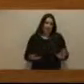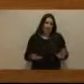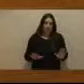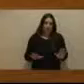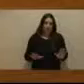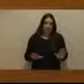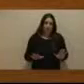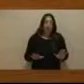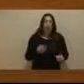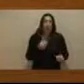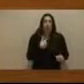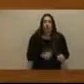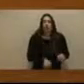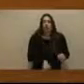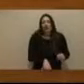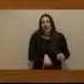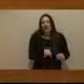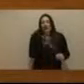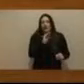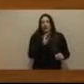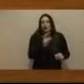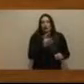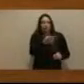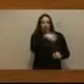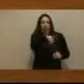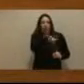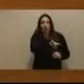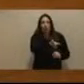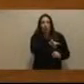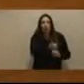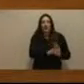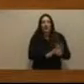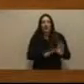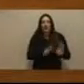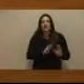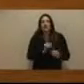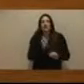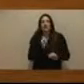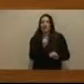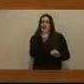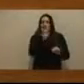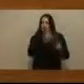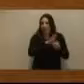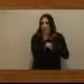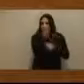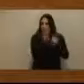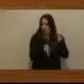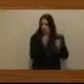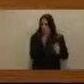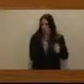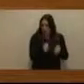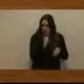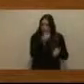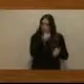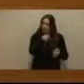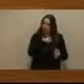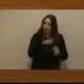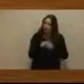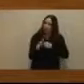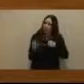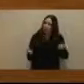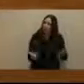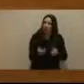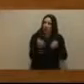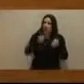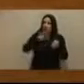yo comprendo muy bien que, además de ir ustedes a la Fiscalía y al ámbito judicial, que está muy bien, existe un ámbito de actuación en la